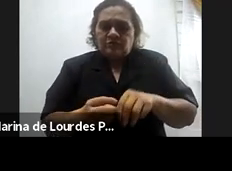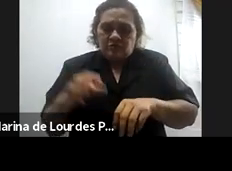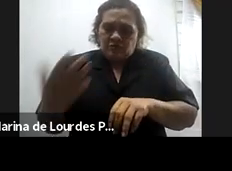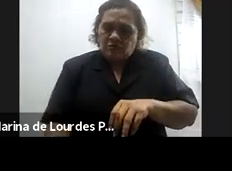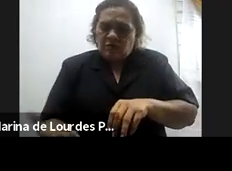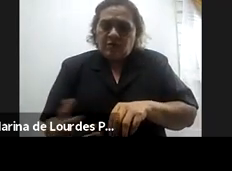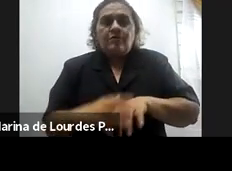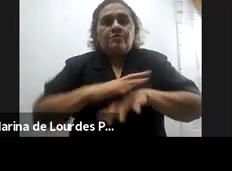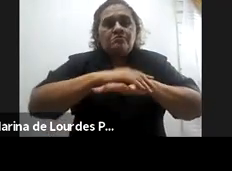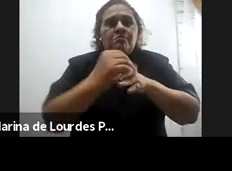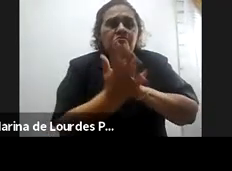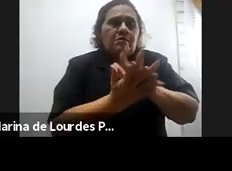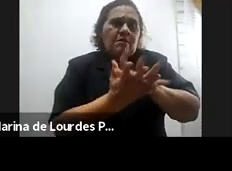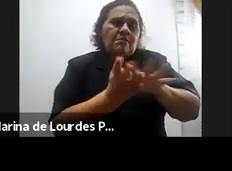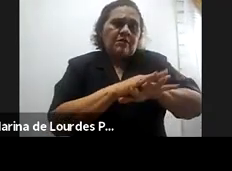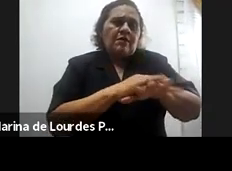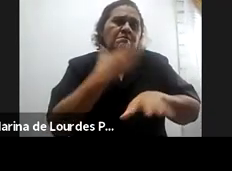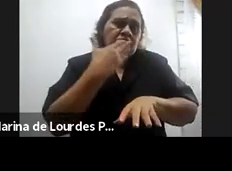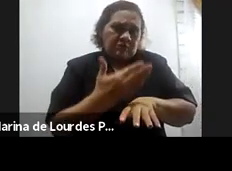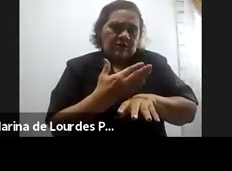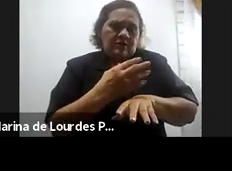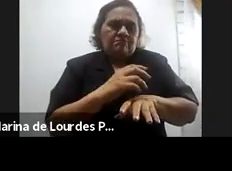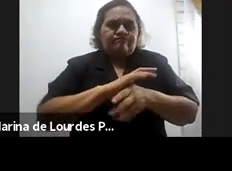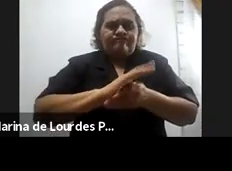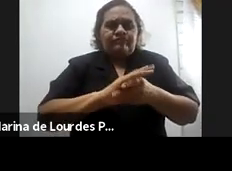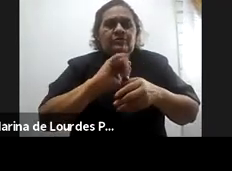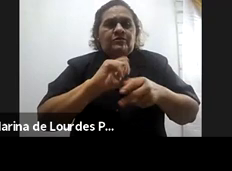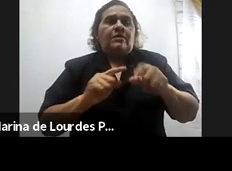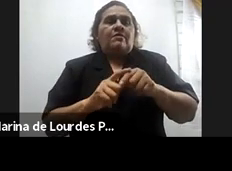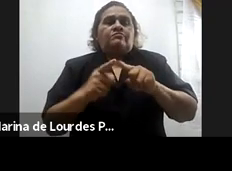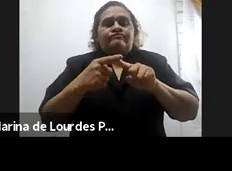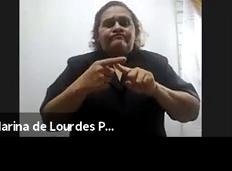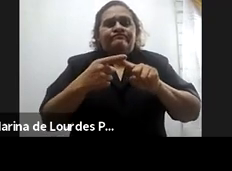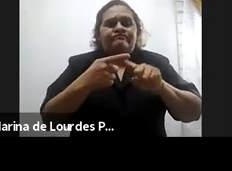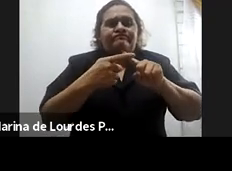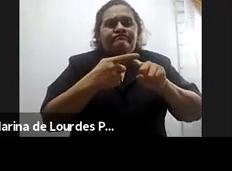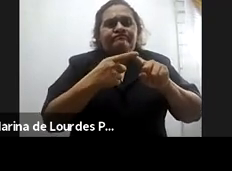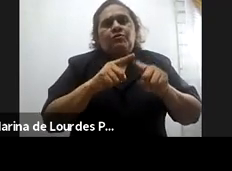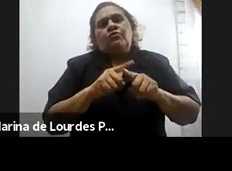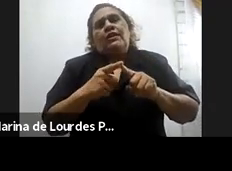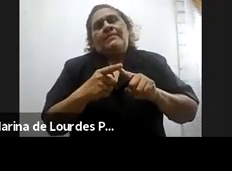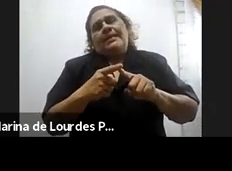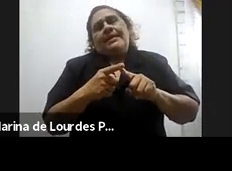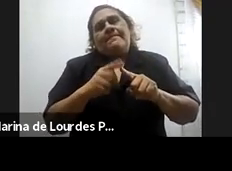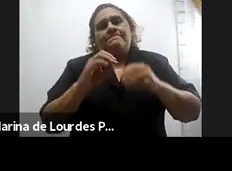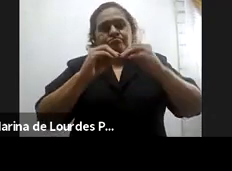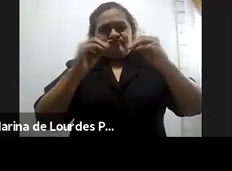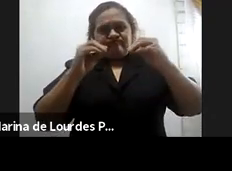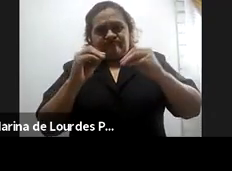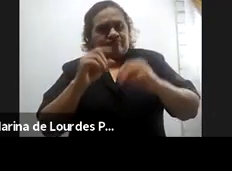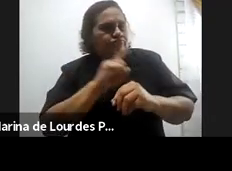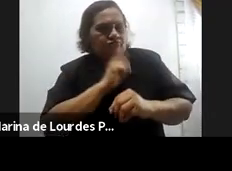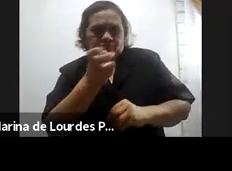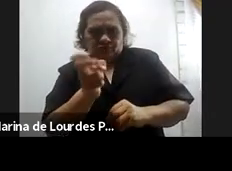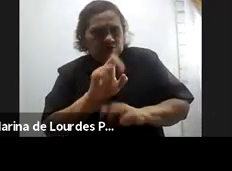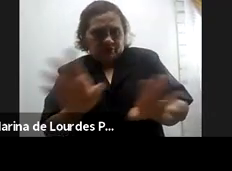lavarnos y secarnos bien los pies. Si vamos a limarnos los callitos, pues con una lima de cartón, nada más, nada